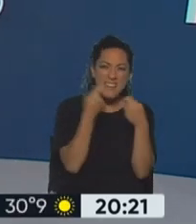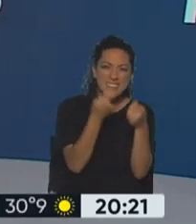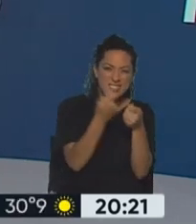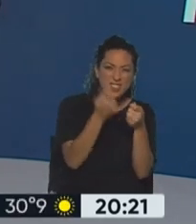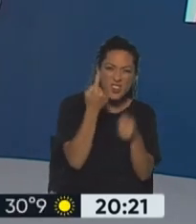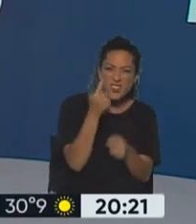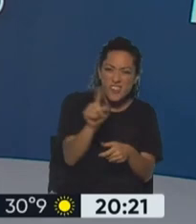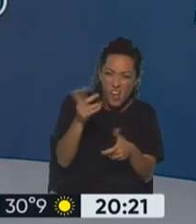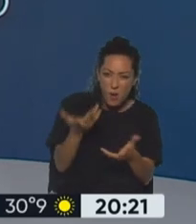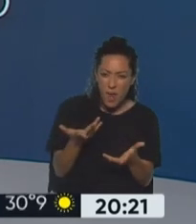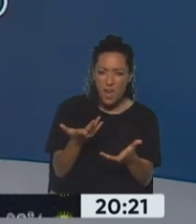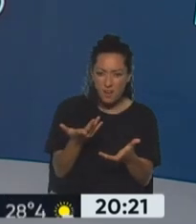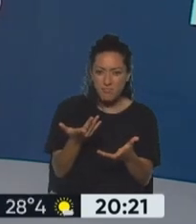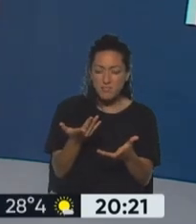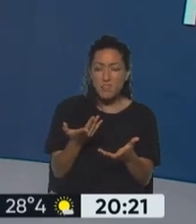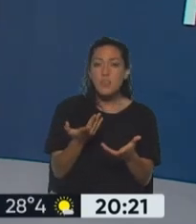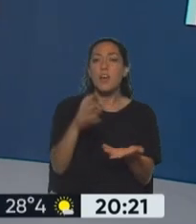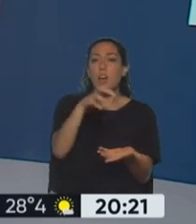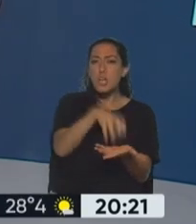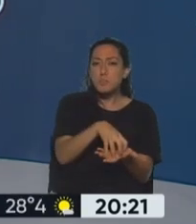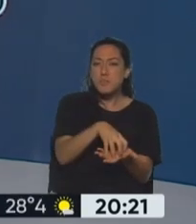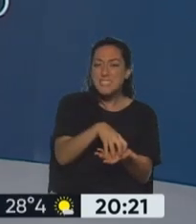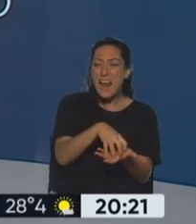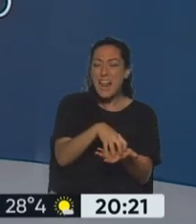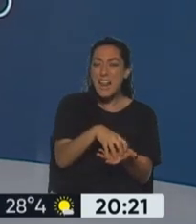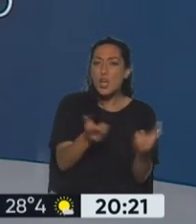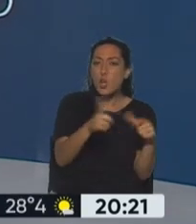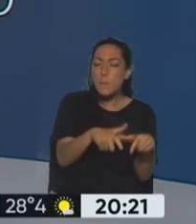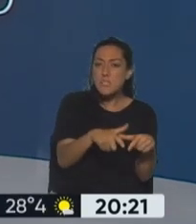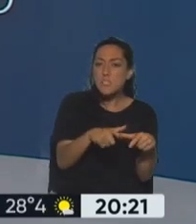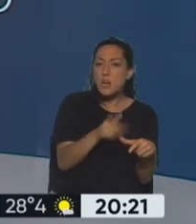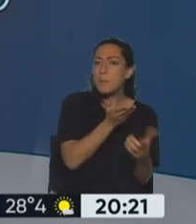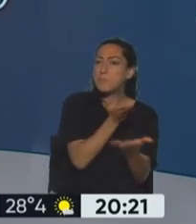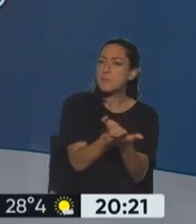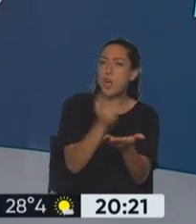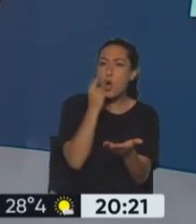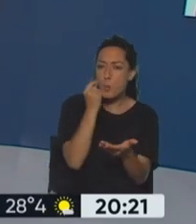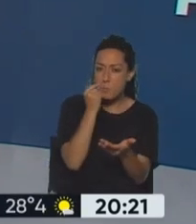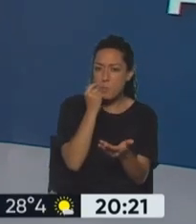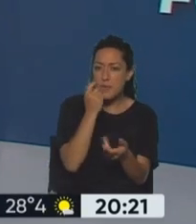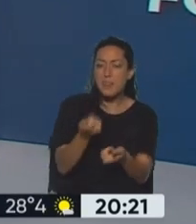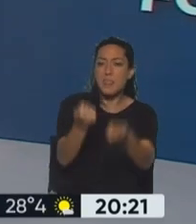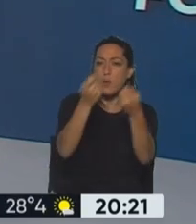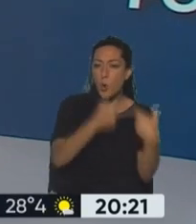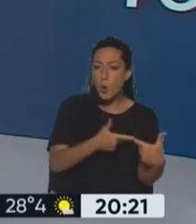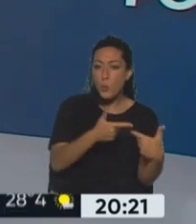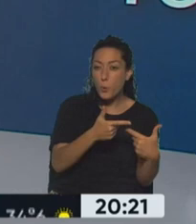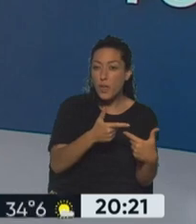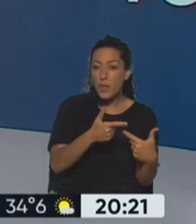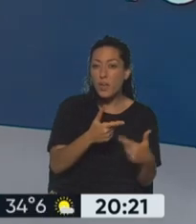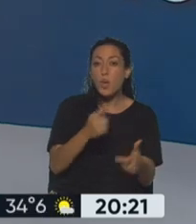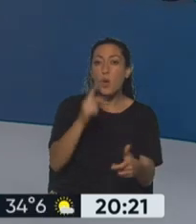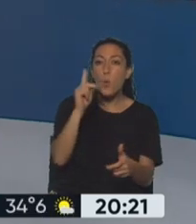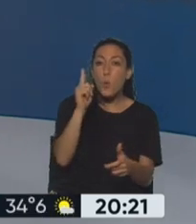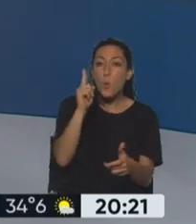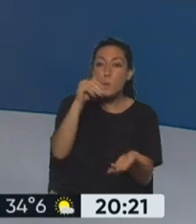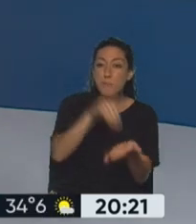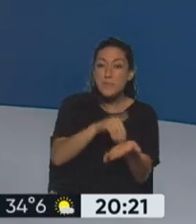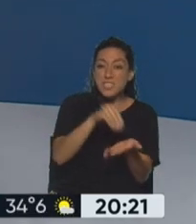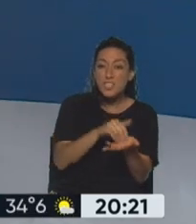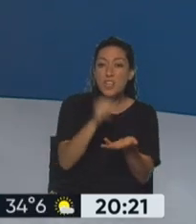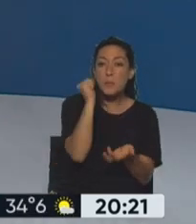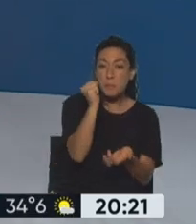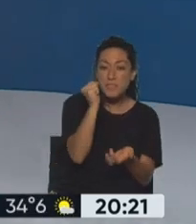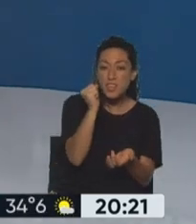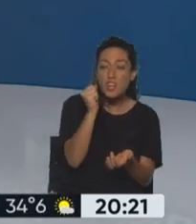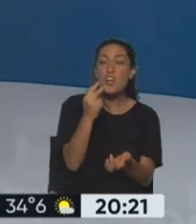ese sumario, el Hospital Garrahan, la comisión, le pide a Camburián que devuelva más de, escuchá la cifra, $1,000,000